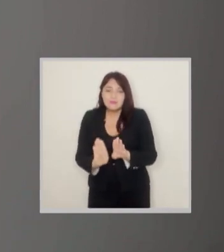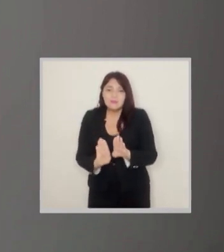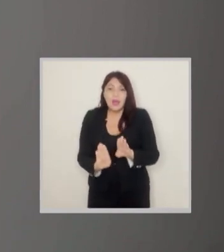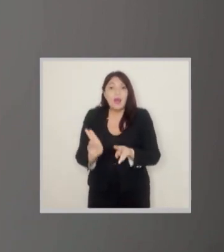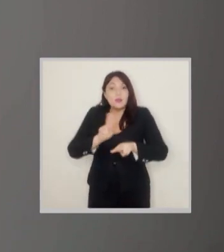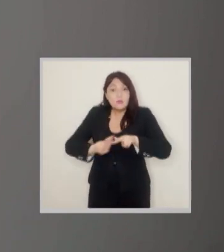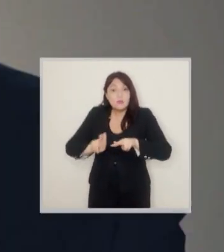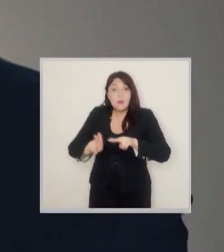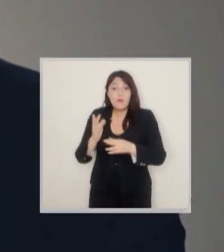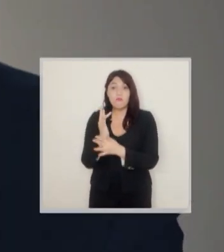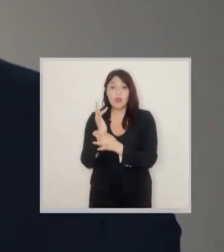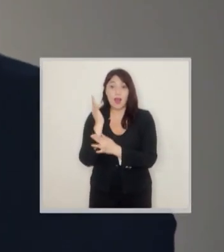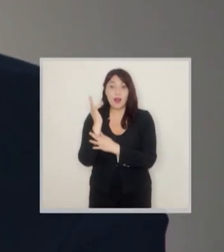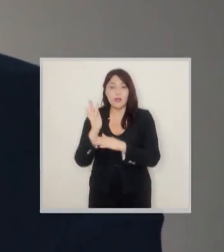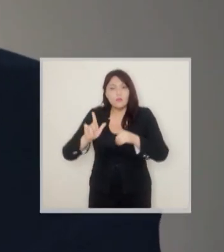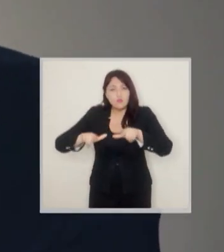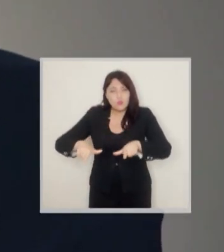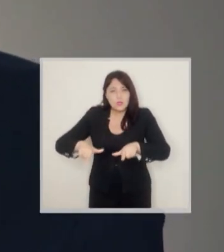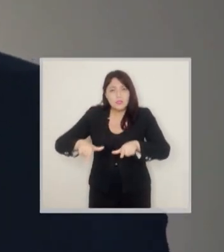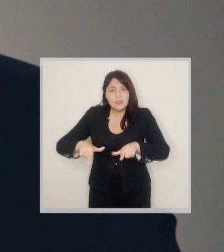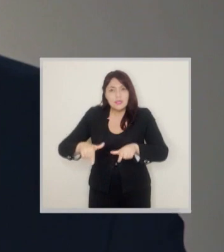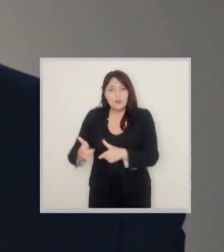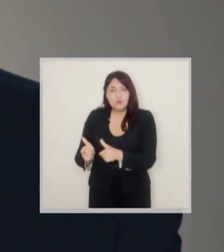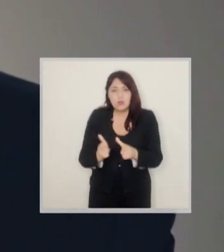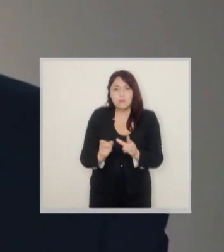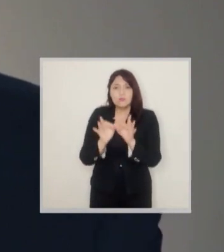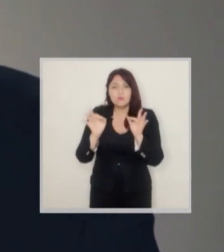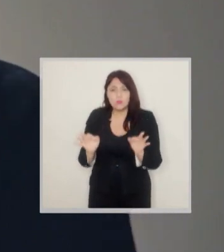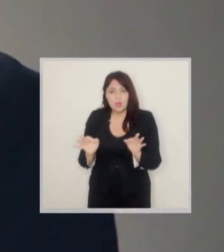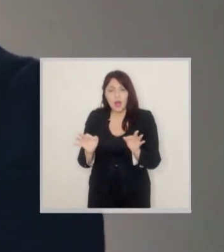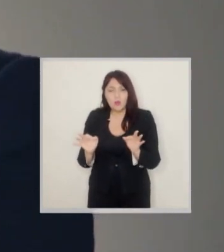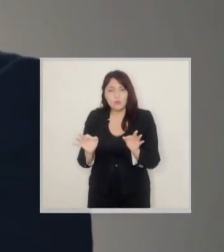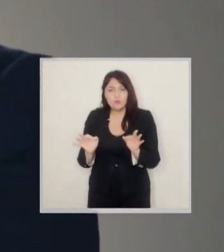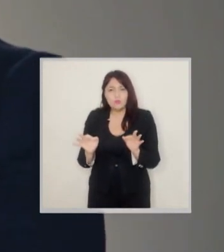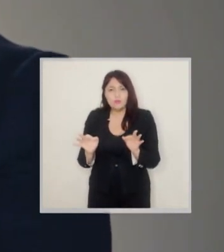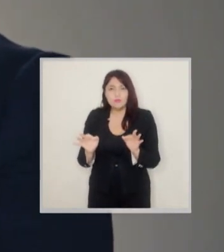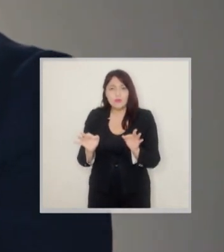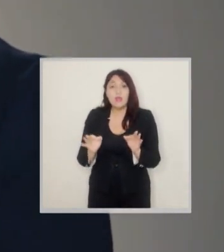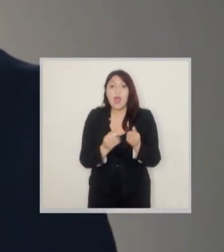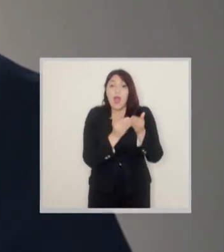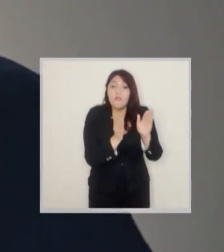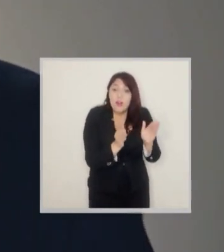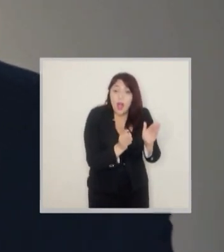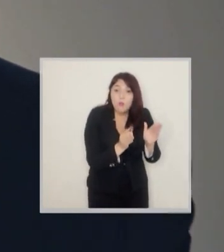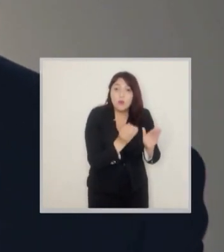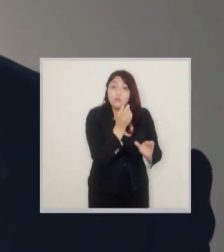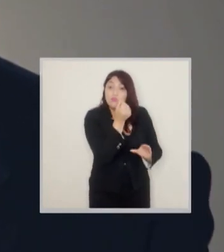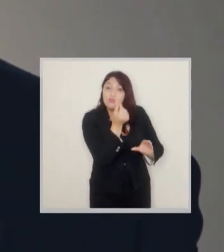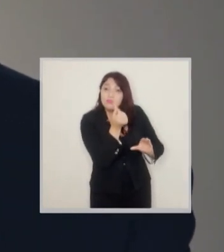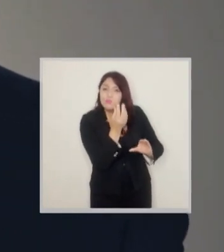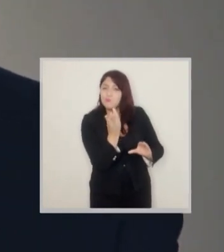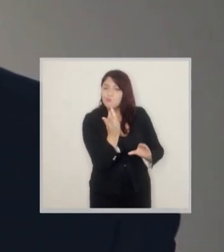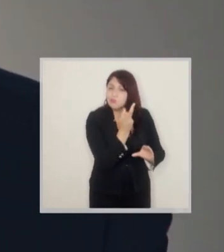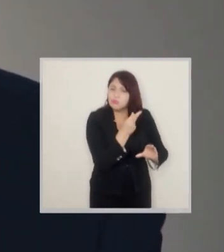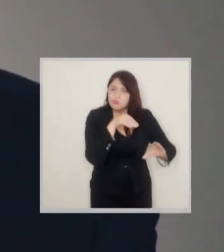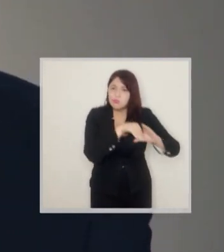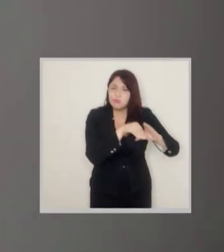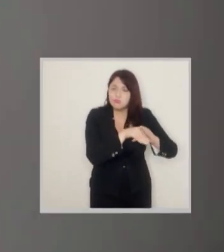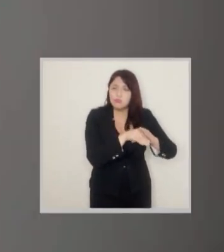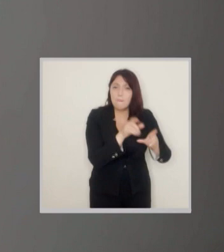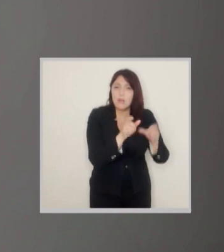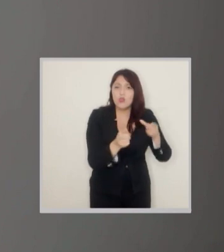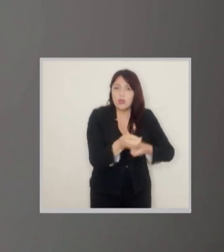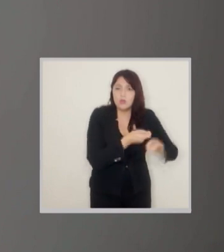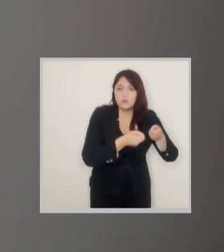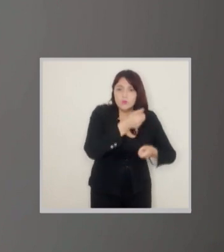Fiscalía una unidad de crimen organizado especializada. Y es que le abramos las cuentas bancarias a los narcotraficantes